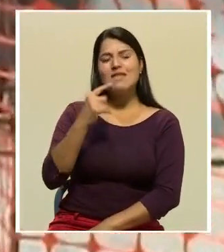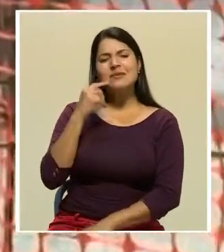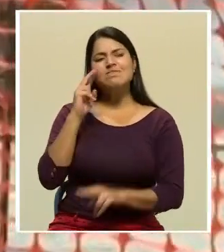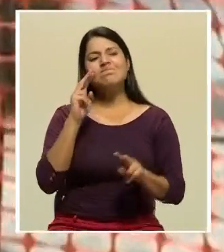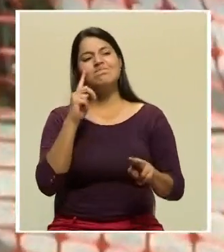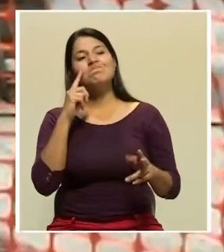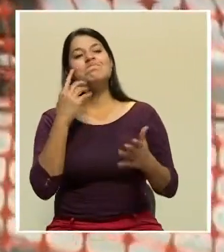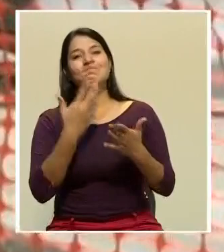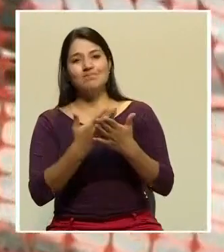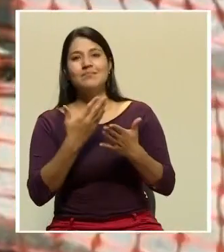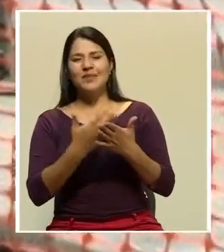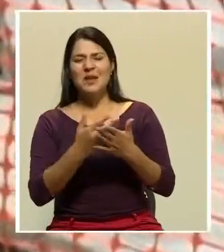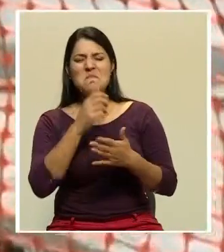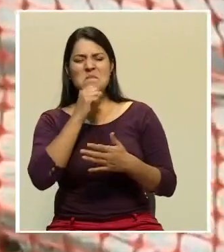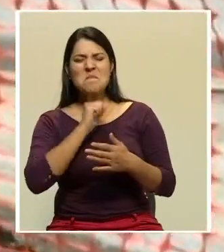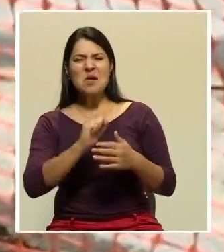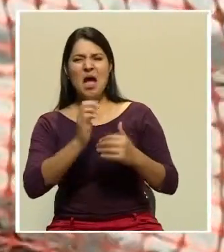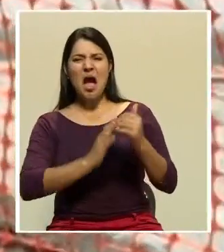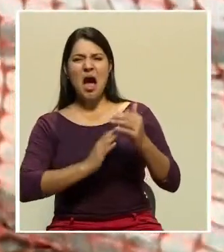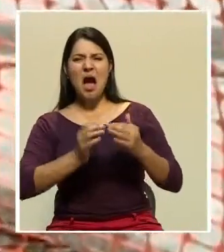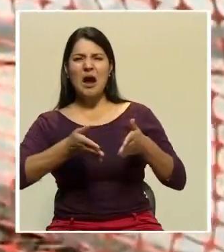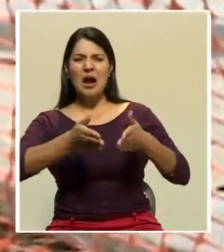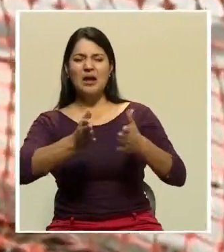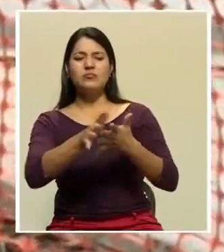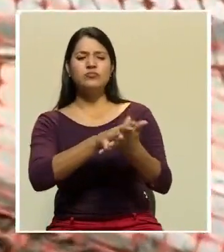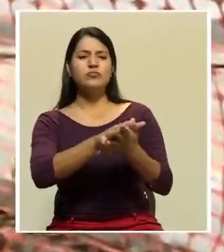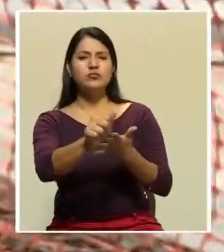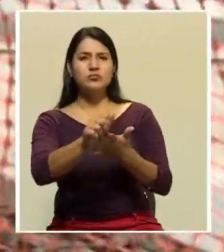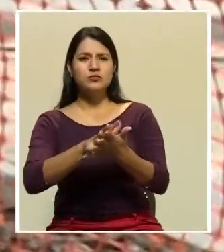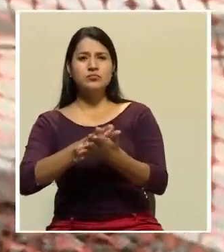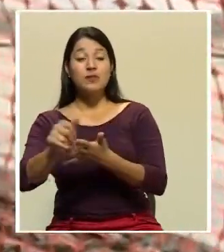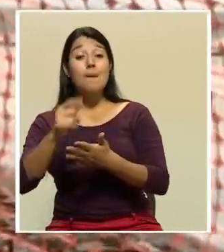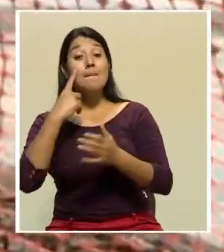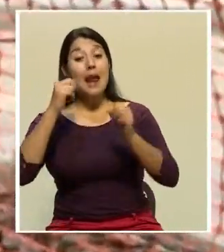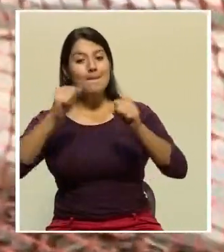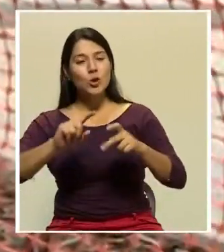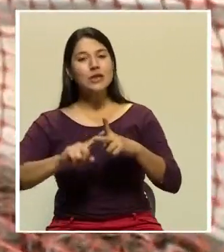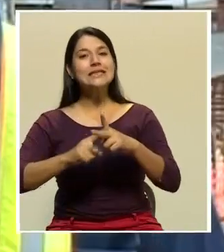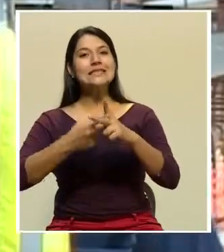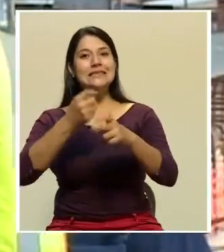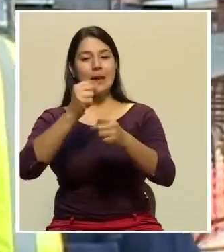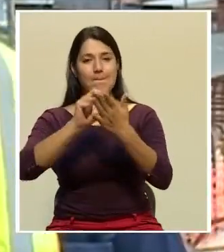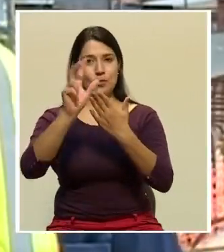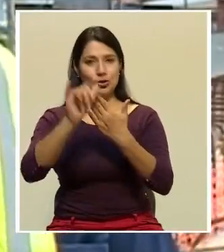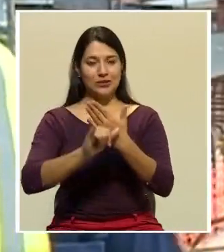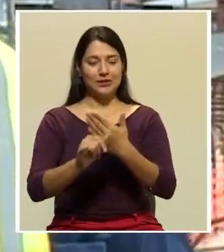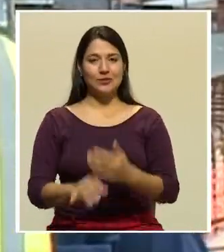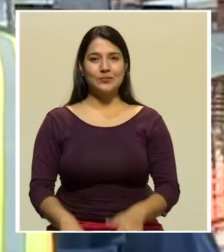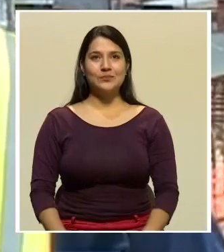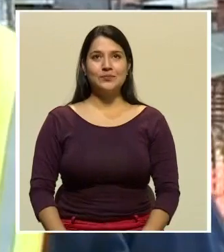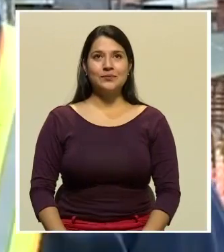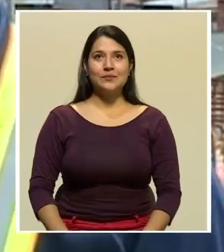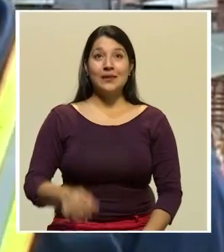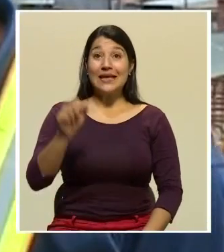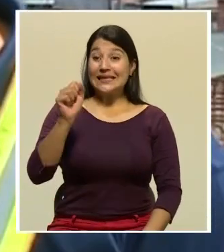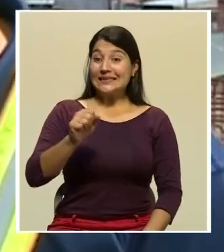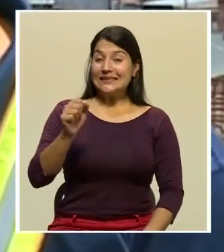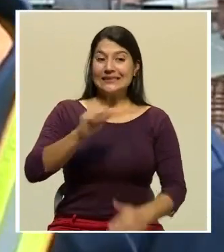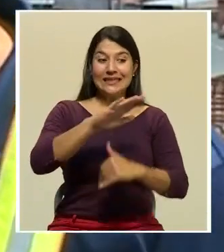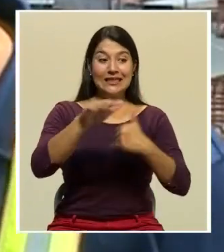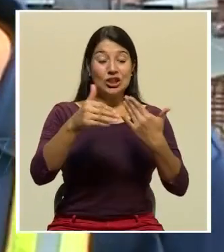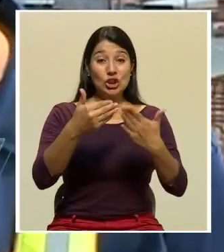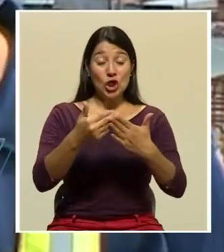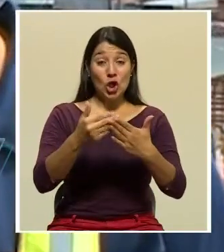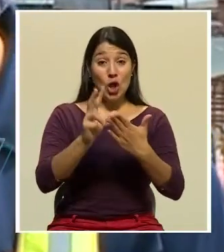demolición de viejas estructuras que se realizaron como parte del arranque de labores. Bien, bueno, toda la obra de